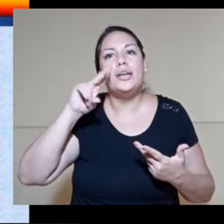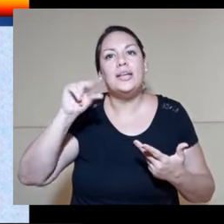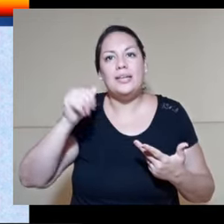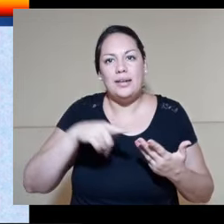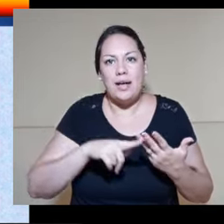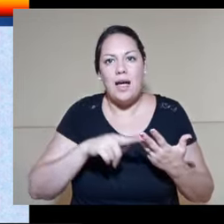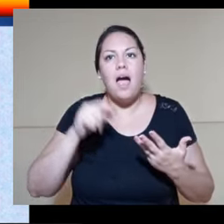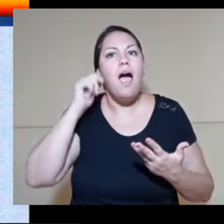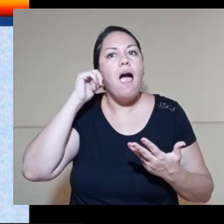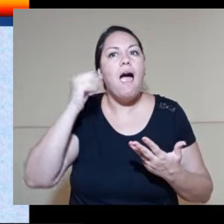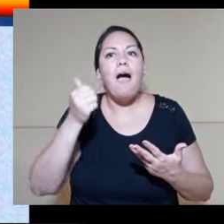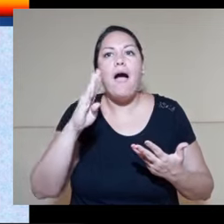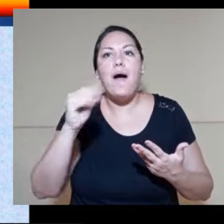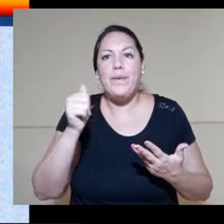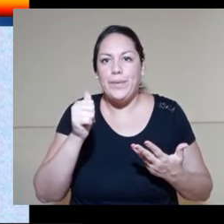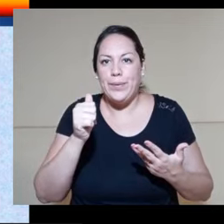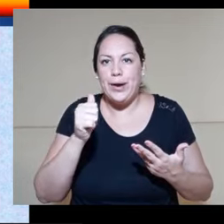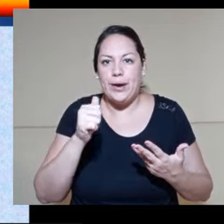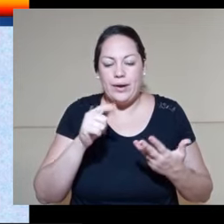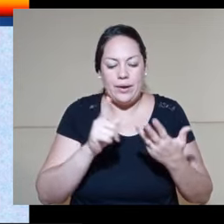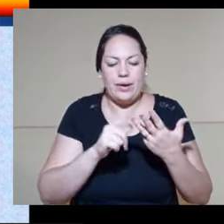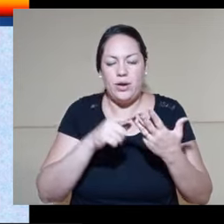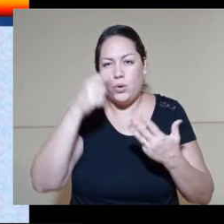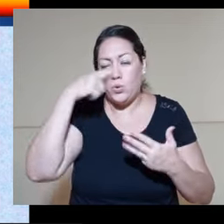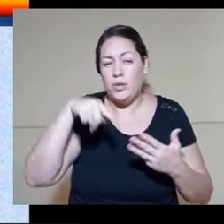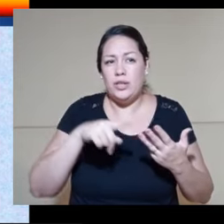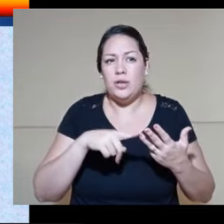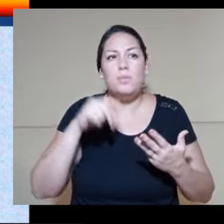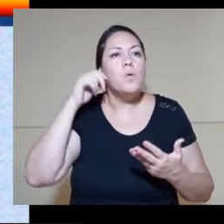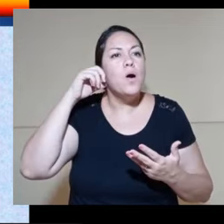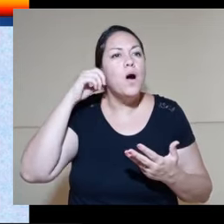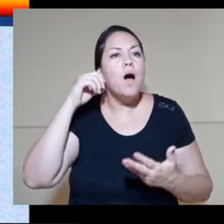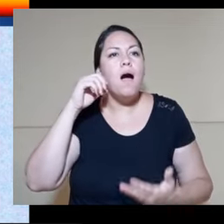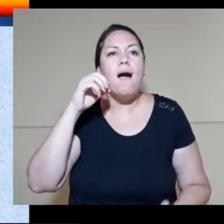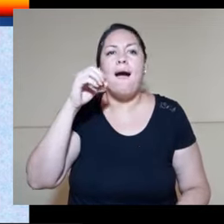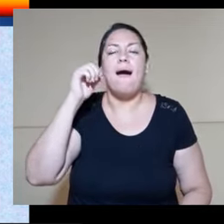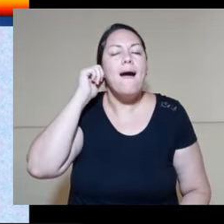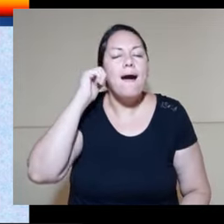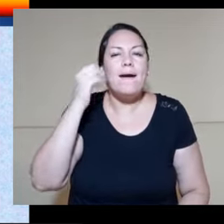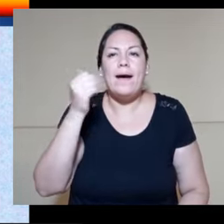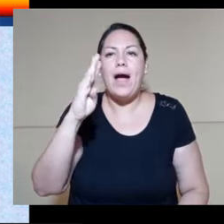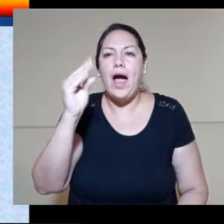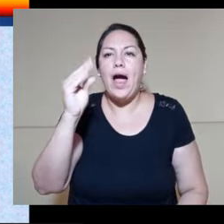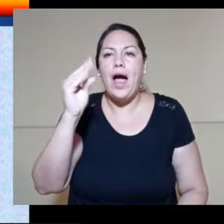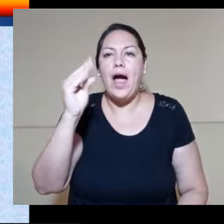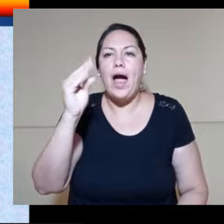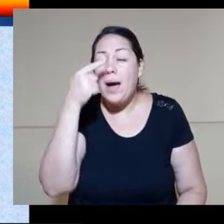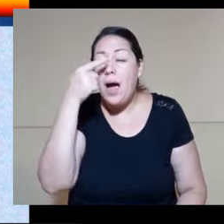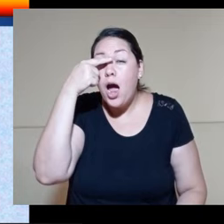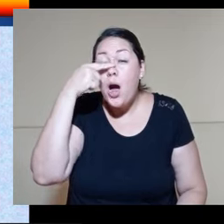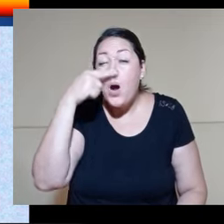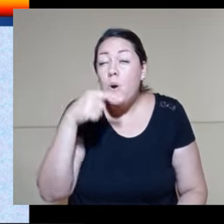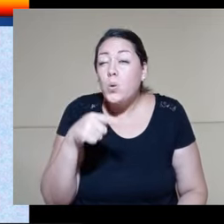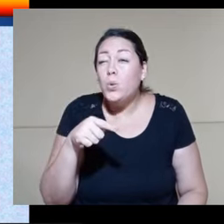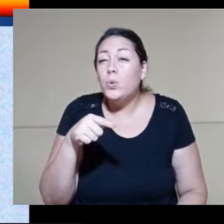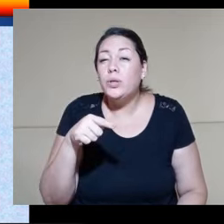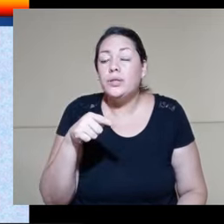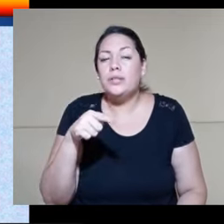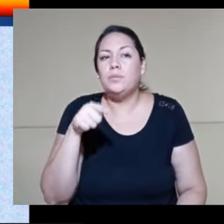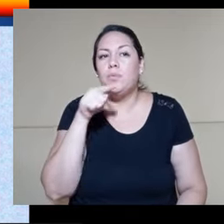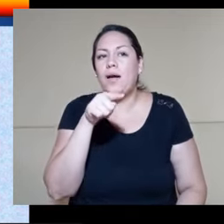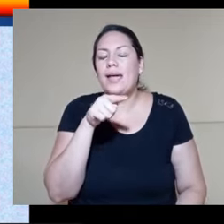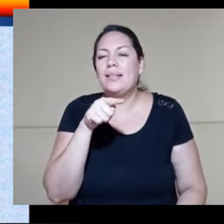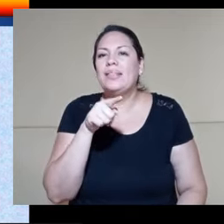estos han escuchado, y el GABA. El GABA, que es el que está abajo, es el único